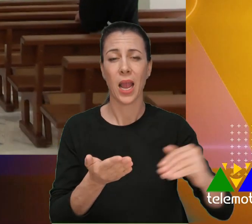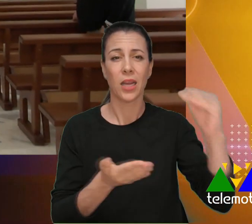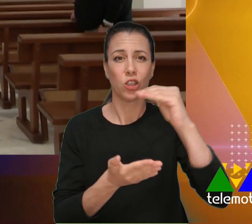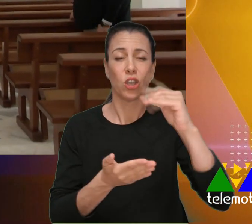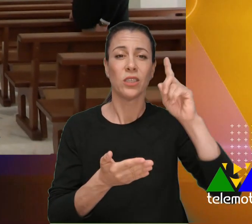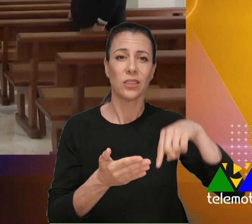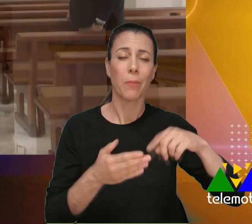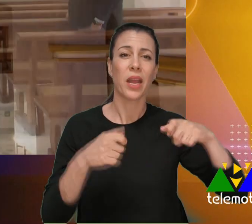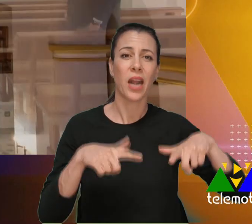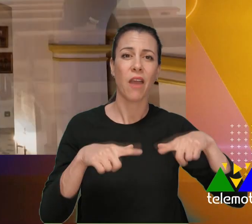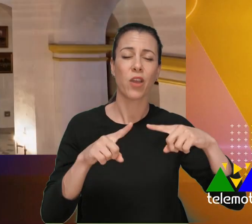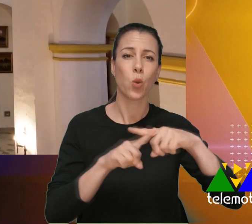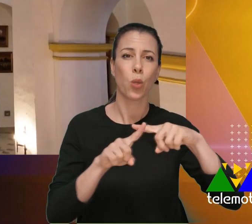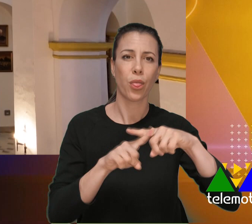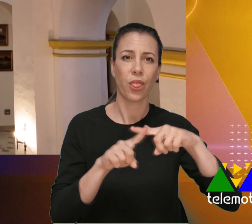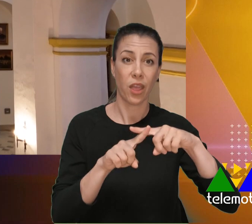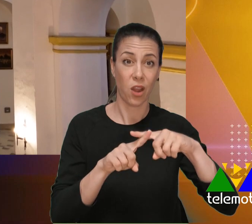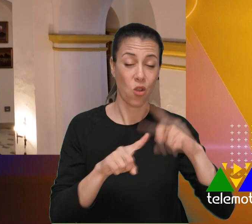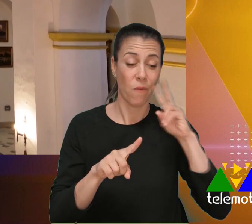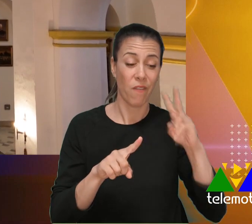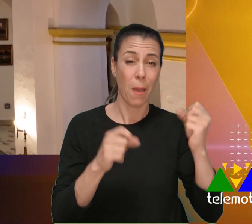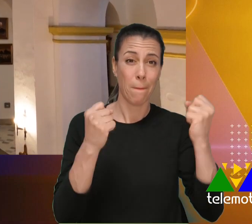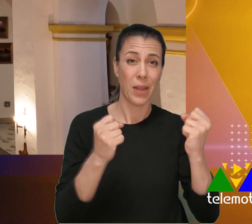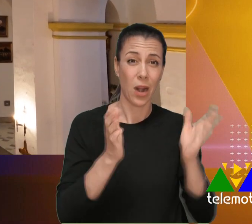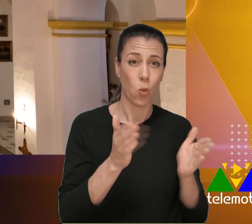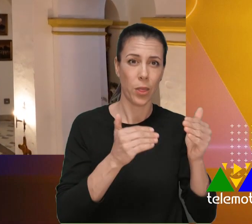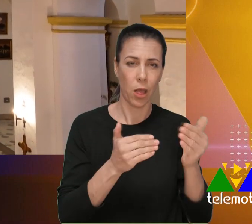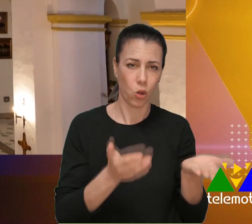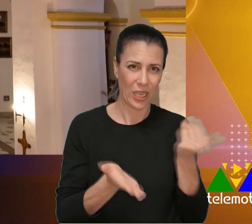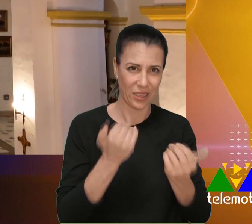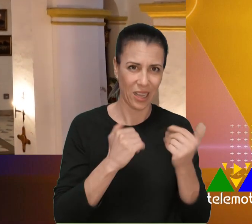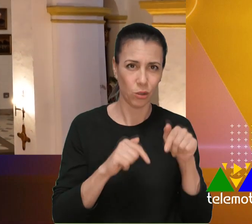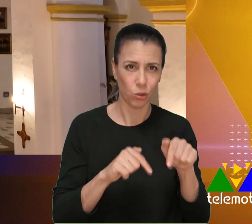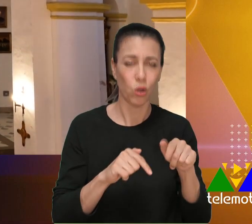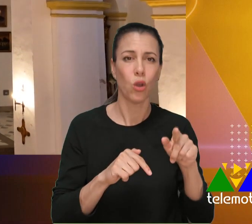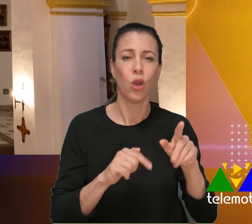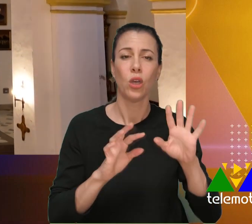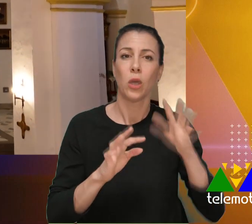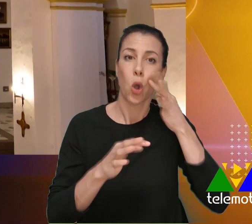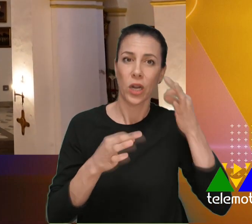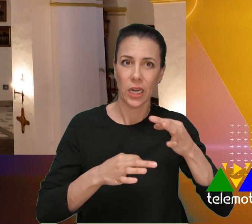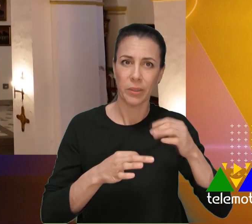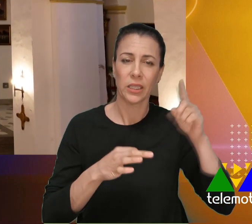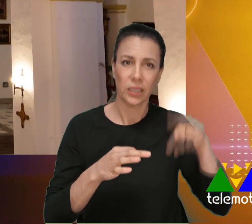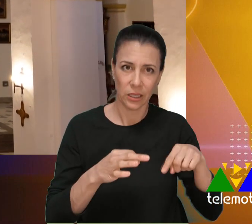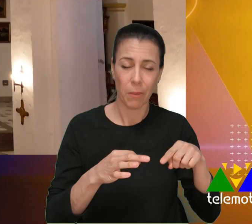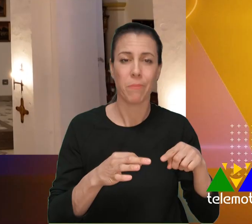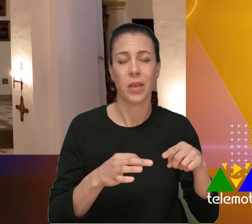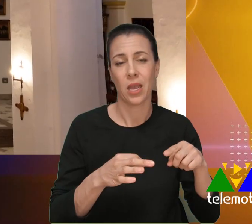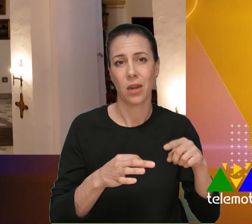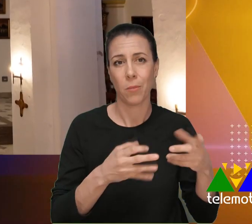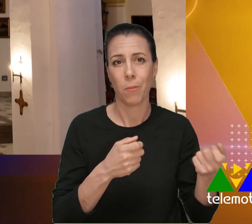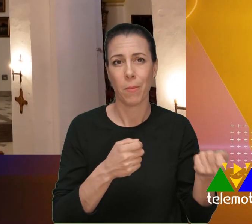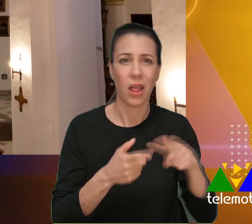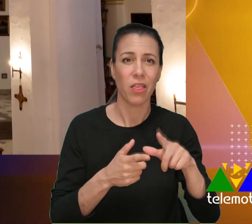quitando estos muros, estos pilares cuadrados que hay aquí. Sería también una capilla originariamente apuntada, como aparece ahí,